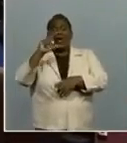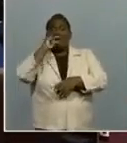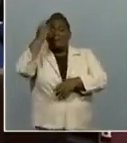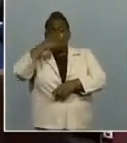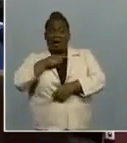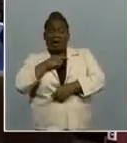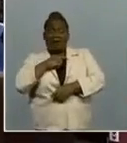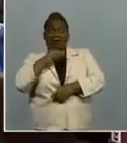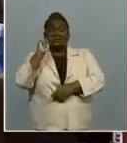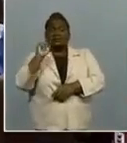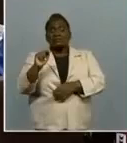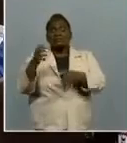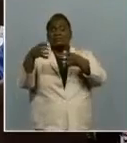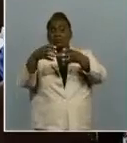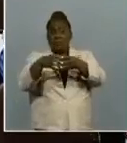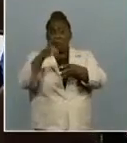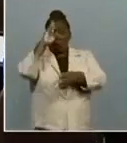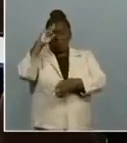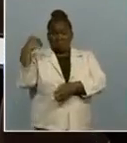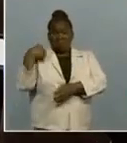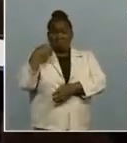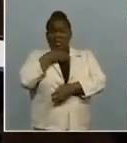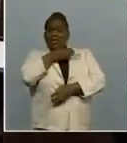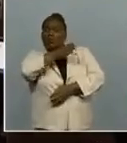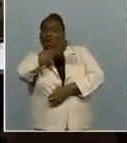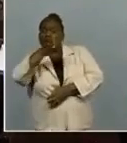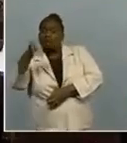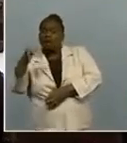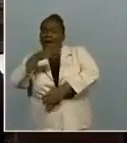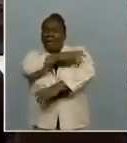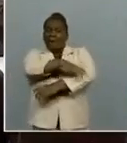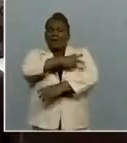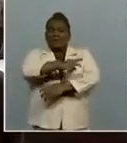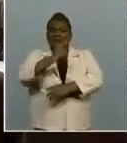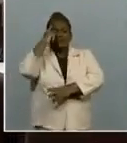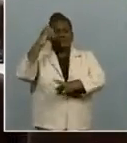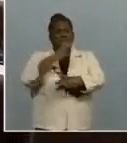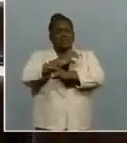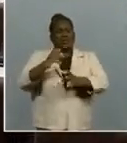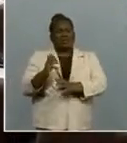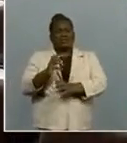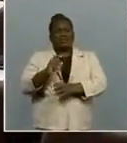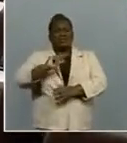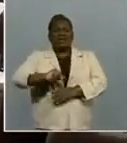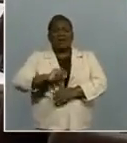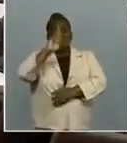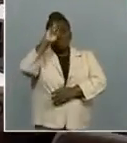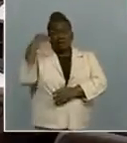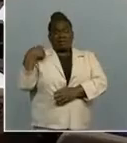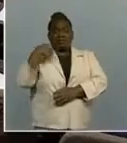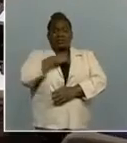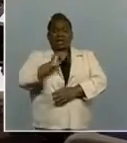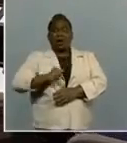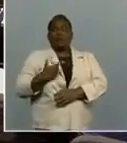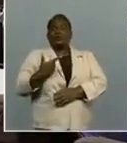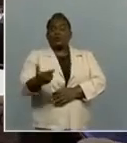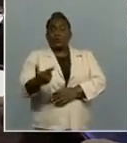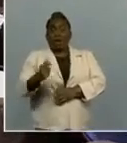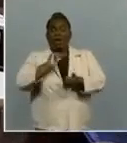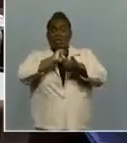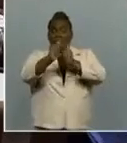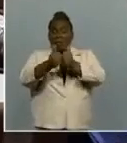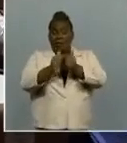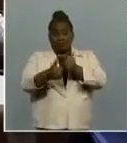contingente entre la ciencia la medicina la cultura el deporte de alto rendimiento las